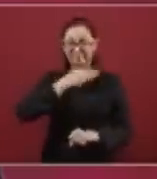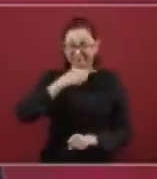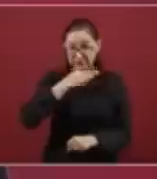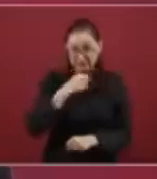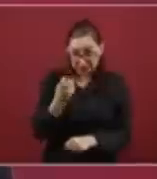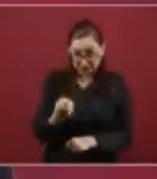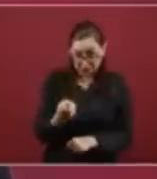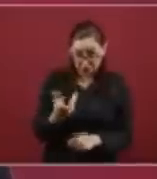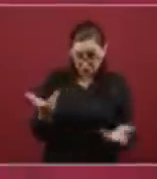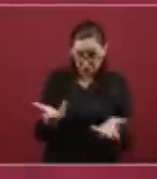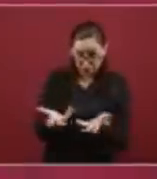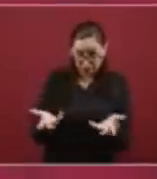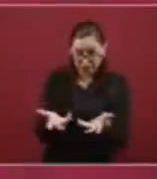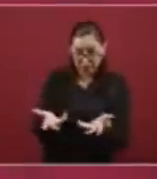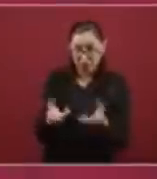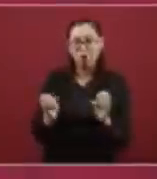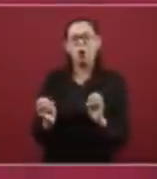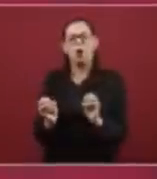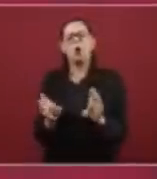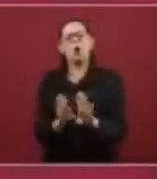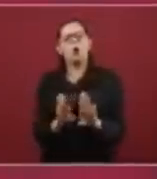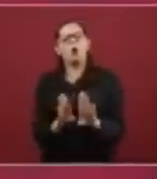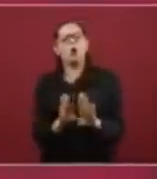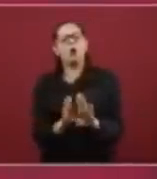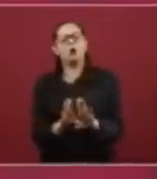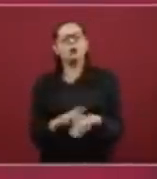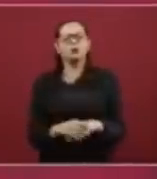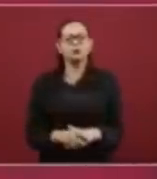¿Qué vamos a